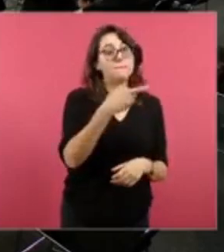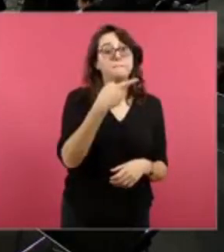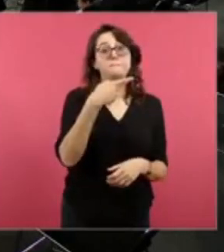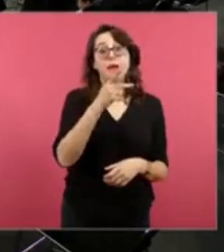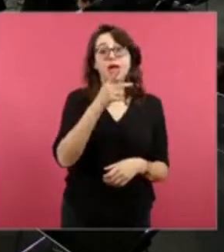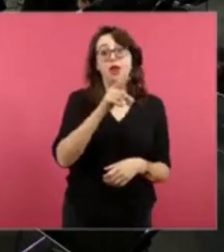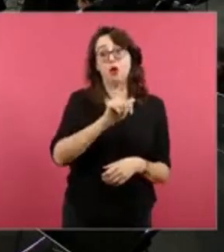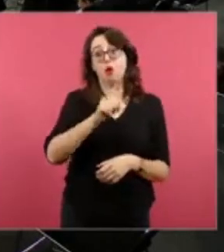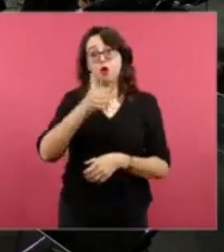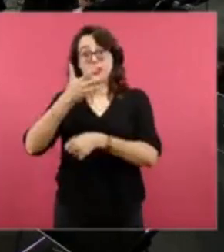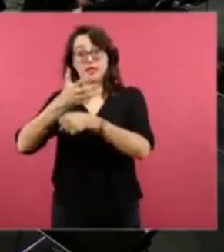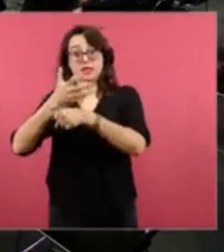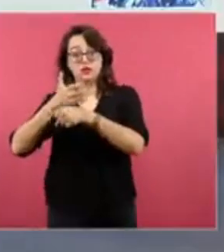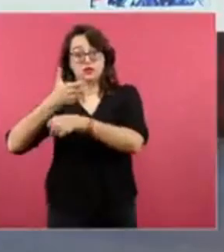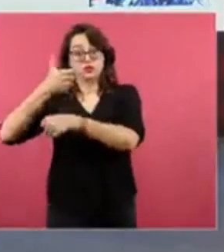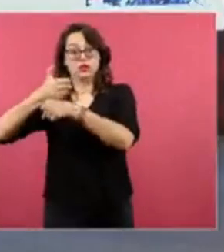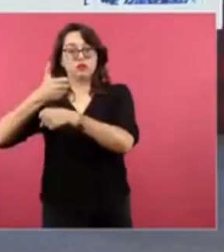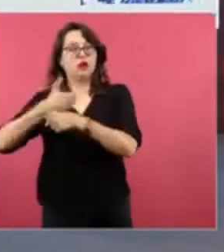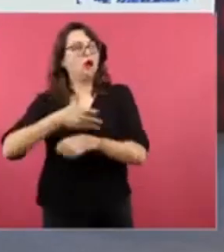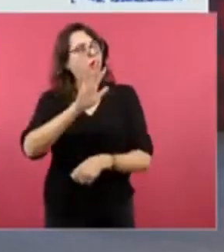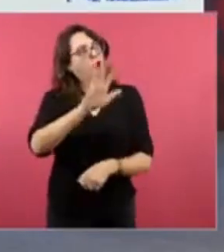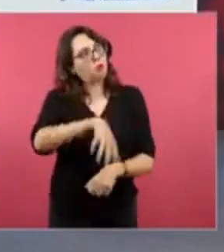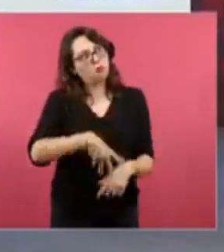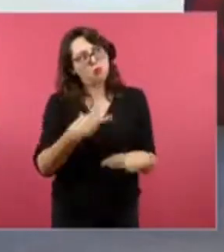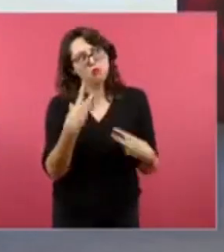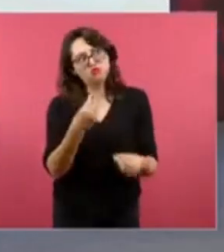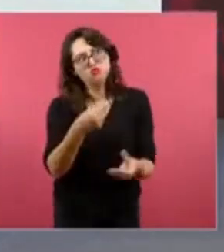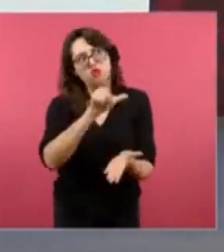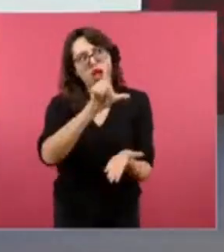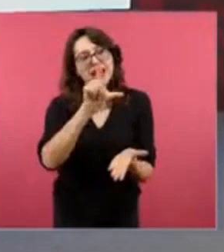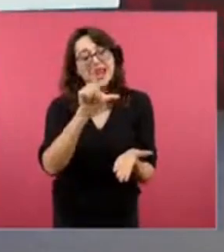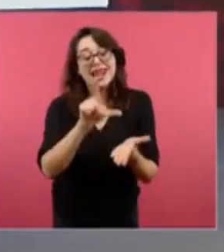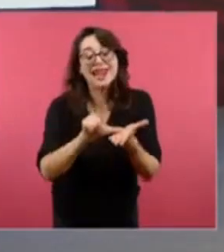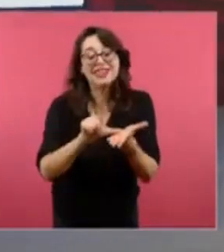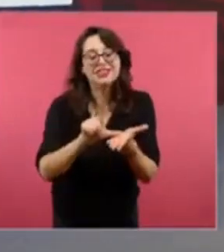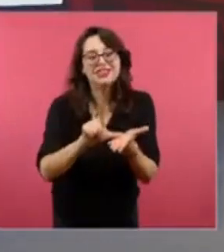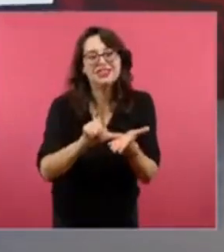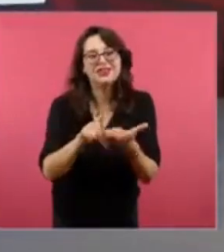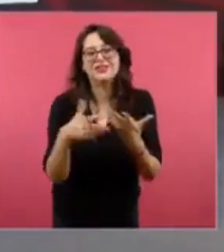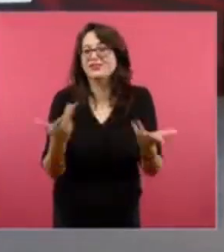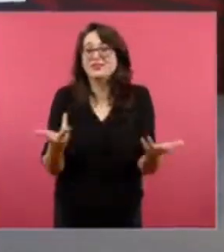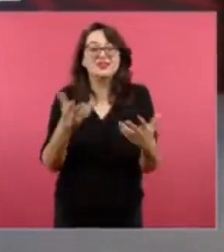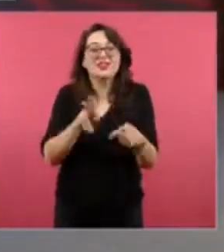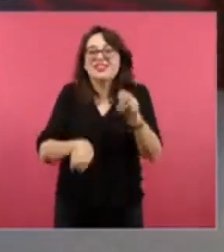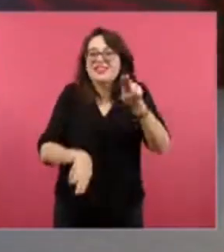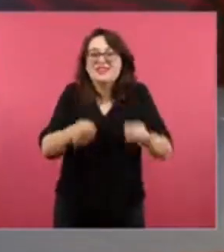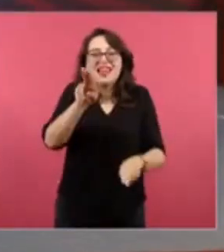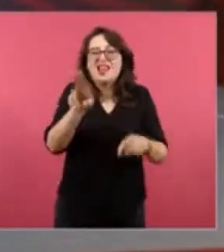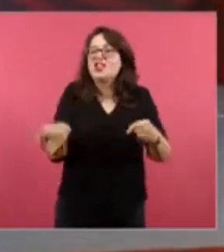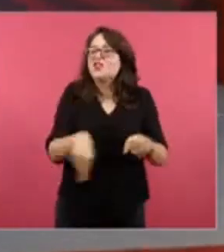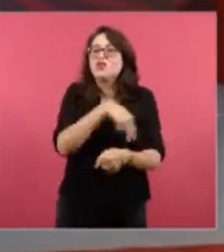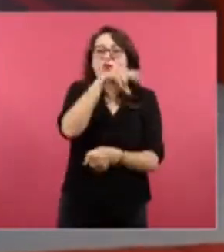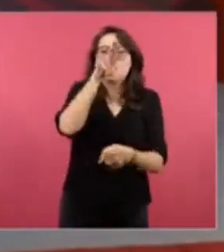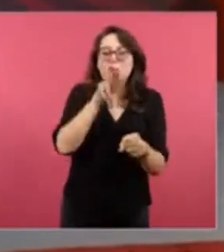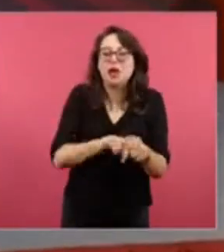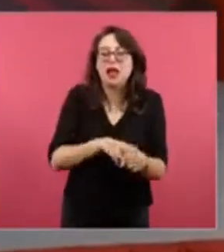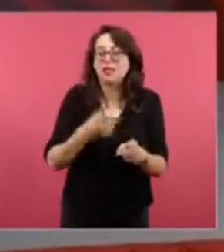capacidad, mililitros, centilitro, decilitro, litro. ¿Sí? Están las matemáticas, ahí